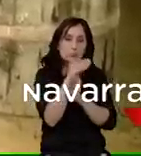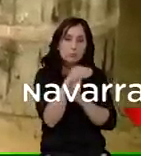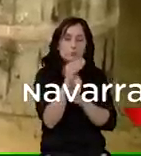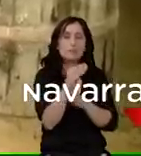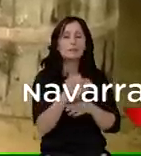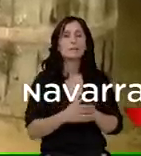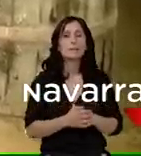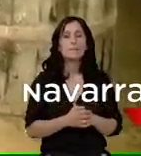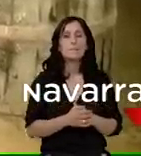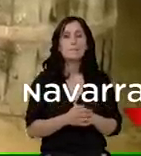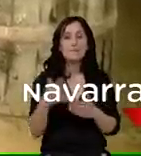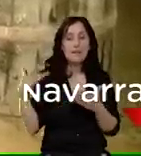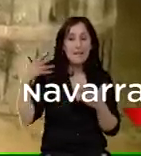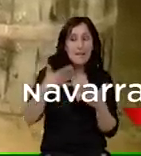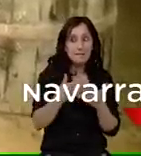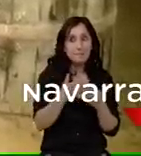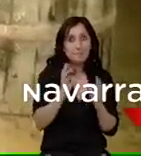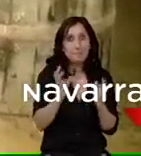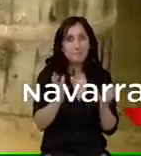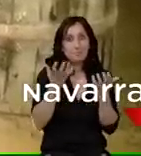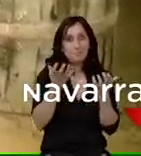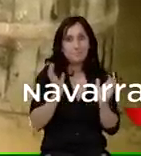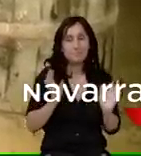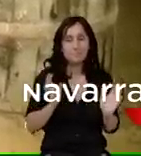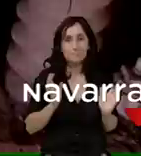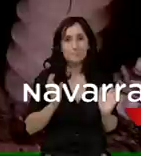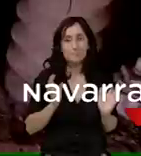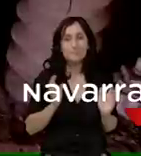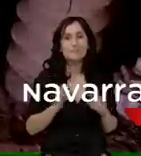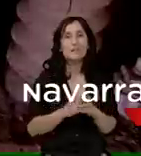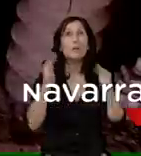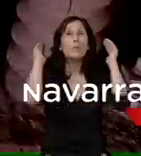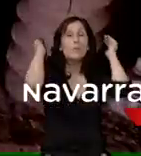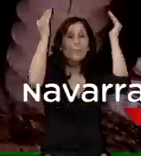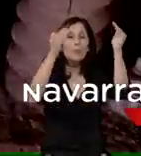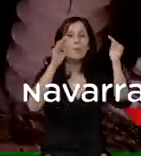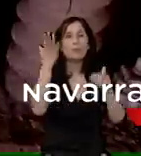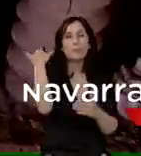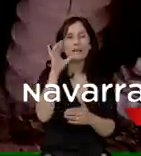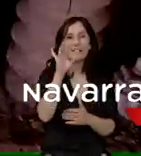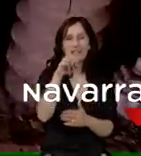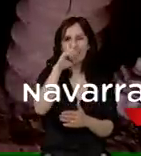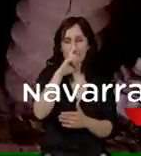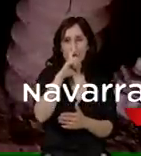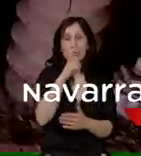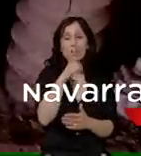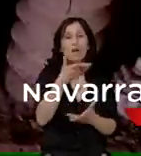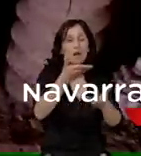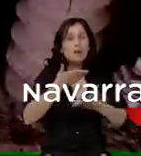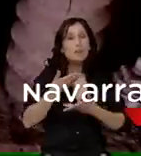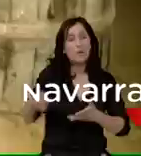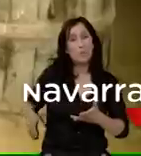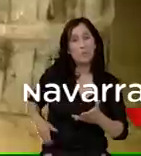ahora lo hemos conseguido. En una intervención de la cubierta hace 15 años, con la ayuda de Príncipe de Viana,